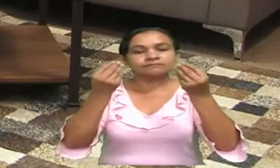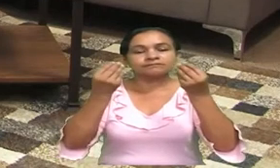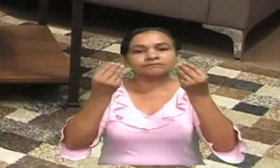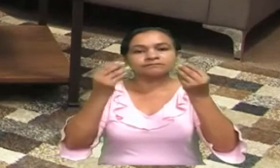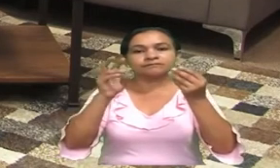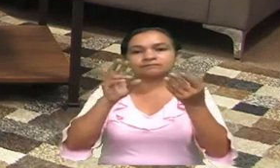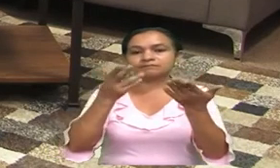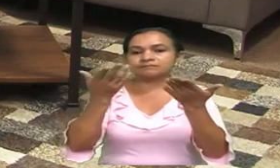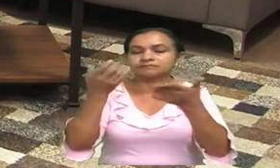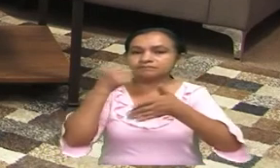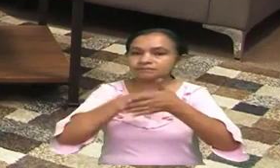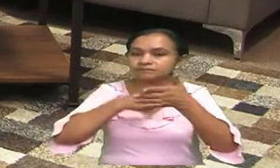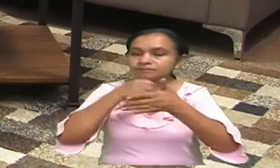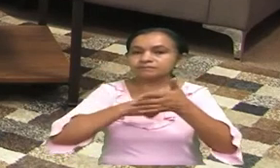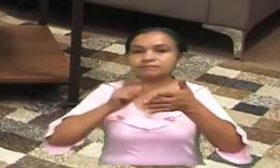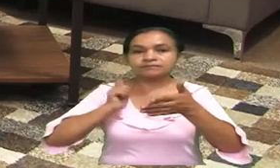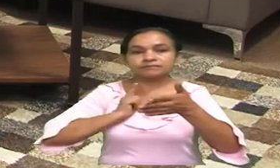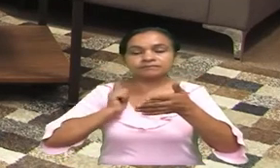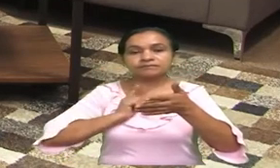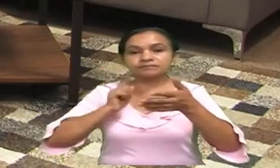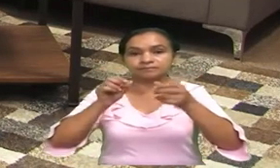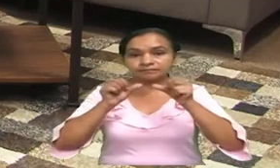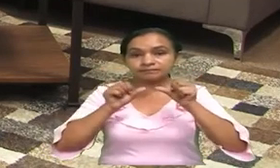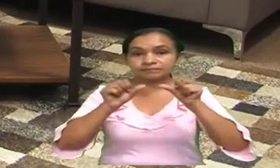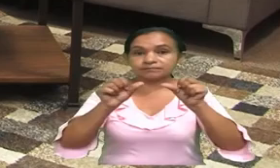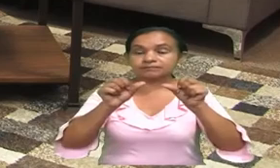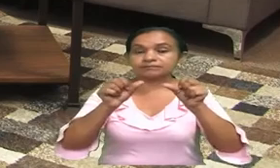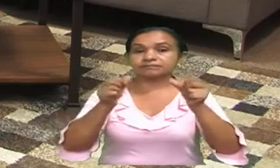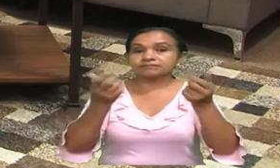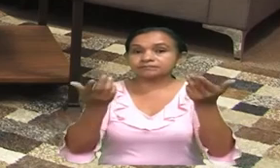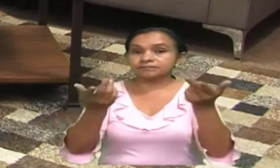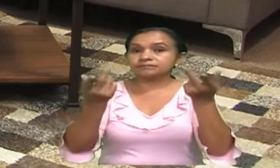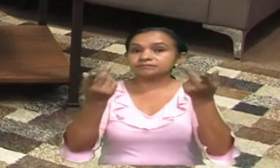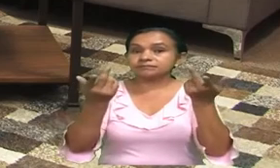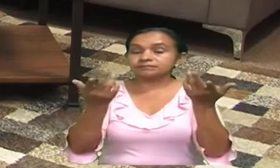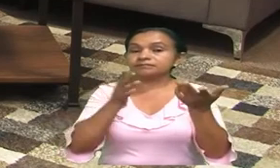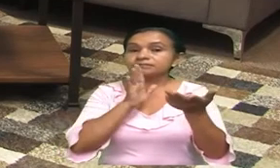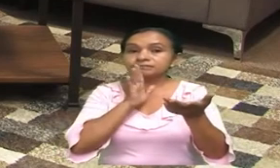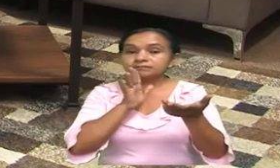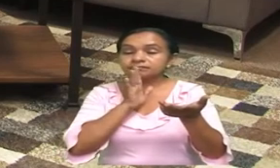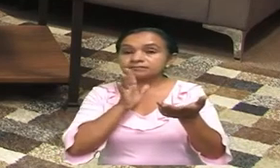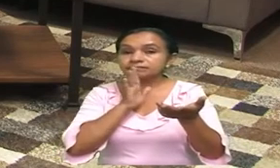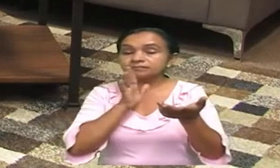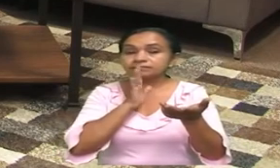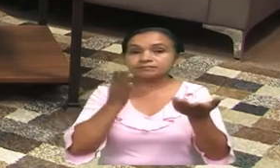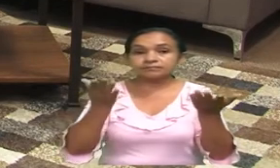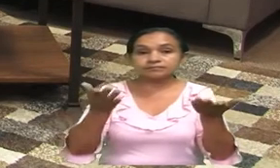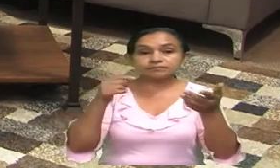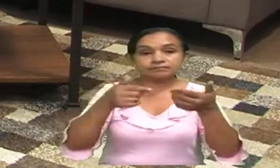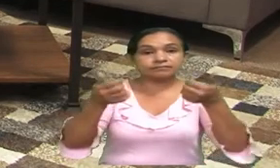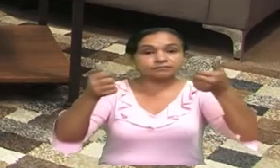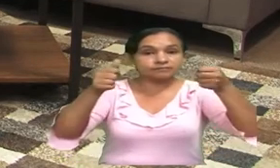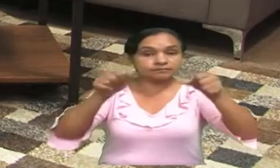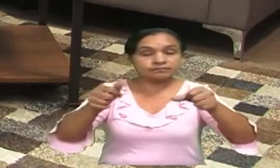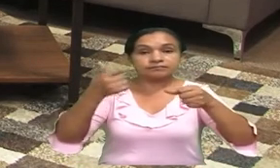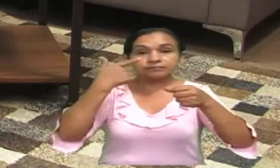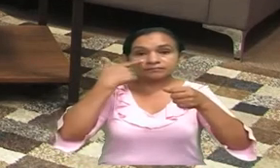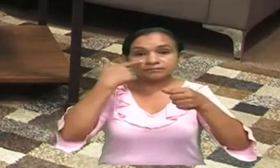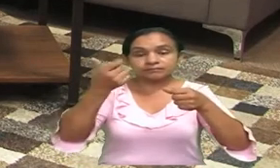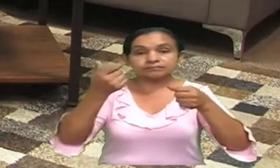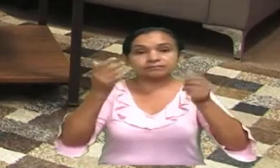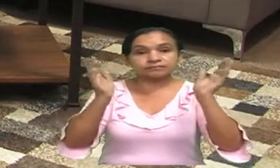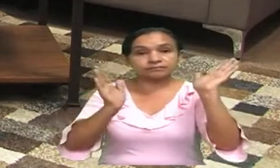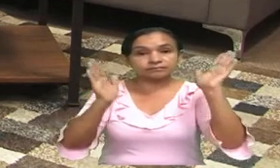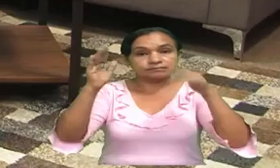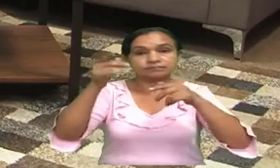Hay muchos desafíos que tenemos que afrontar, pero también hablando de este convenio de reconocimiento de títulos